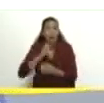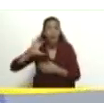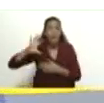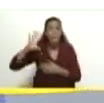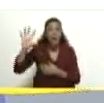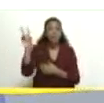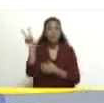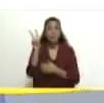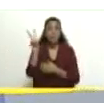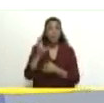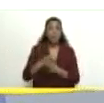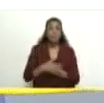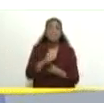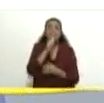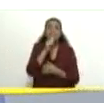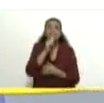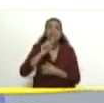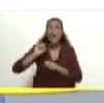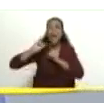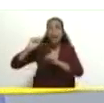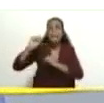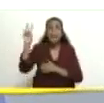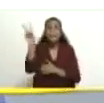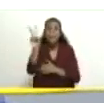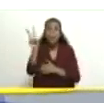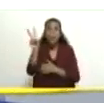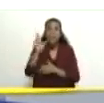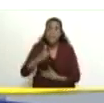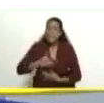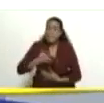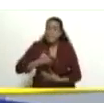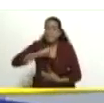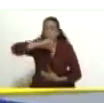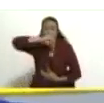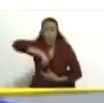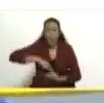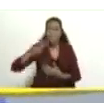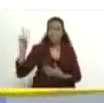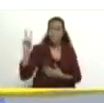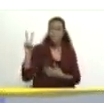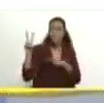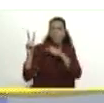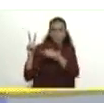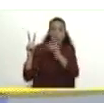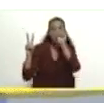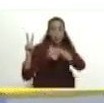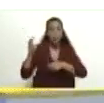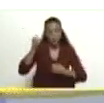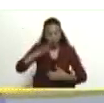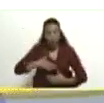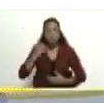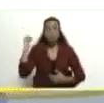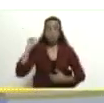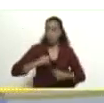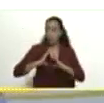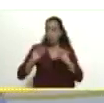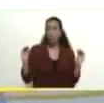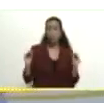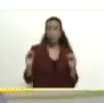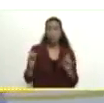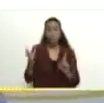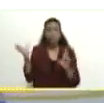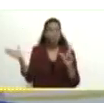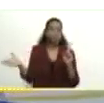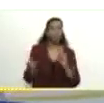patria. Quien ama su patria, quien siente pasión por Venezuela, es capaz de todo por